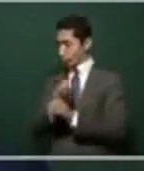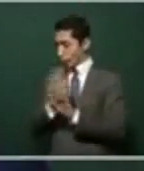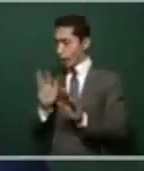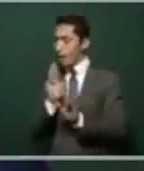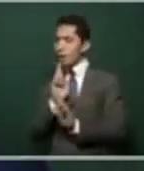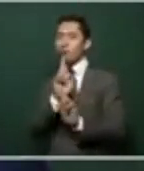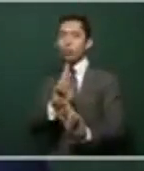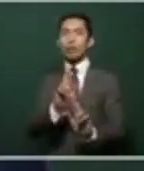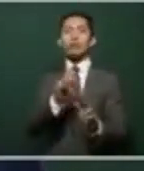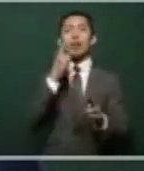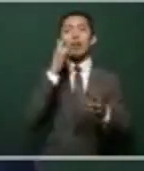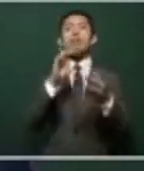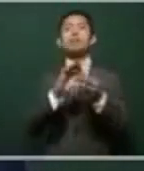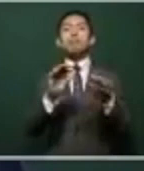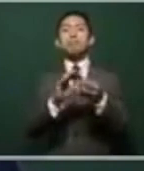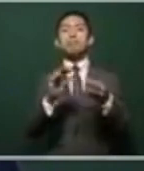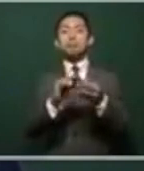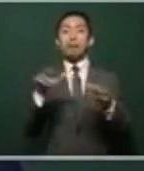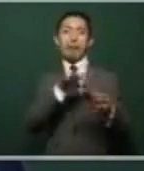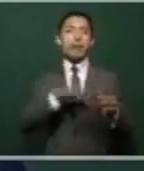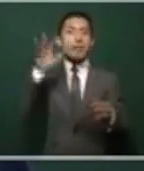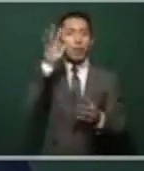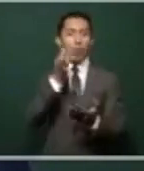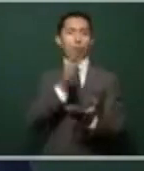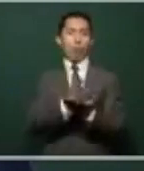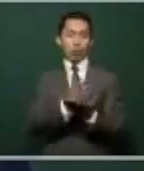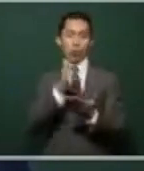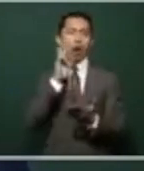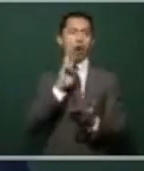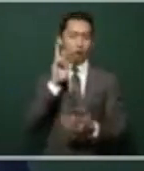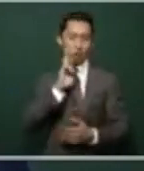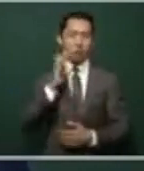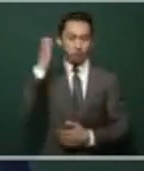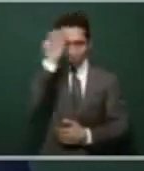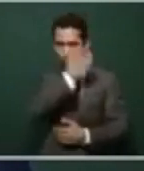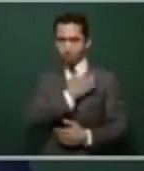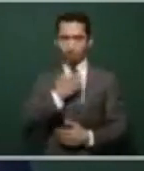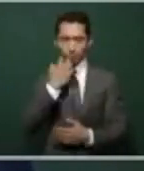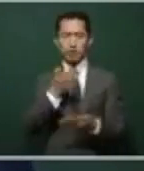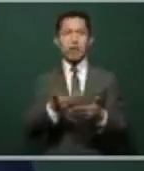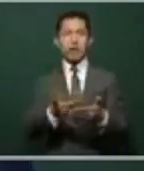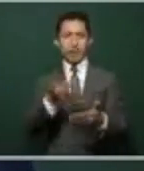Hidalgo. Básicamente, hicimos la revisión,